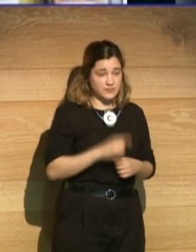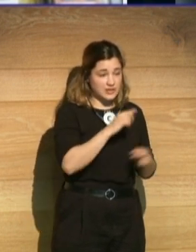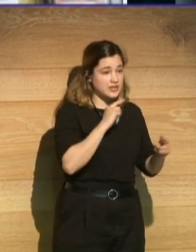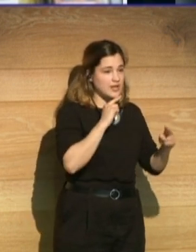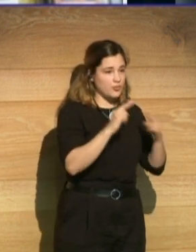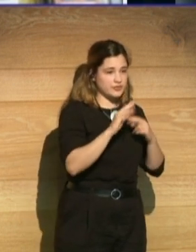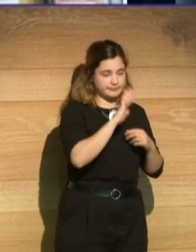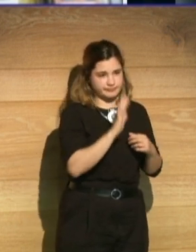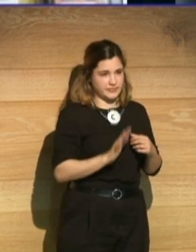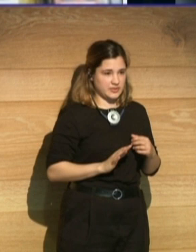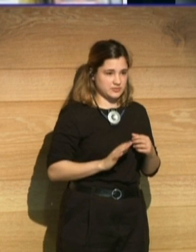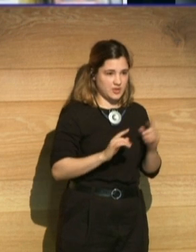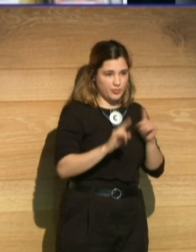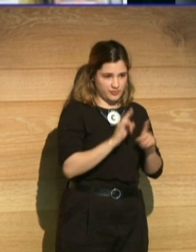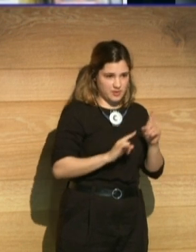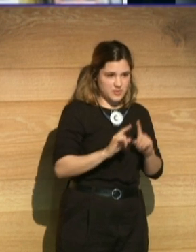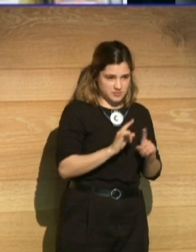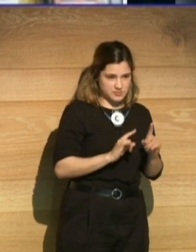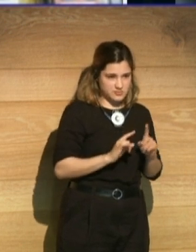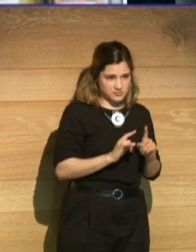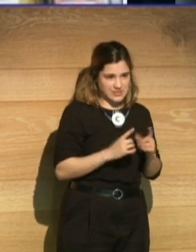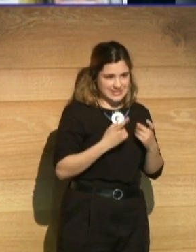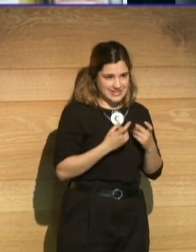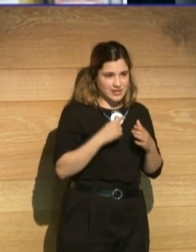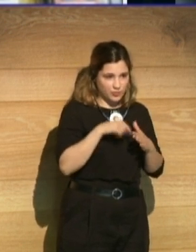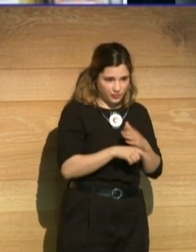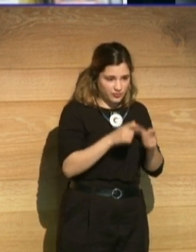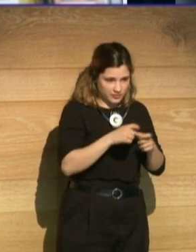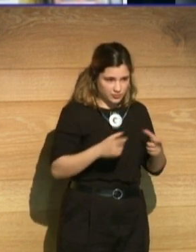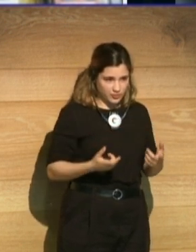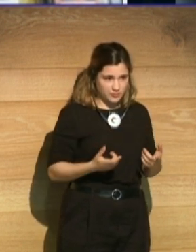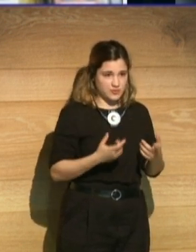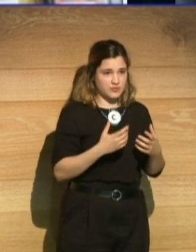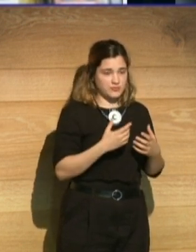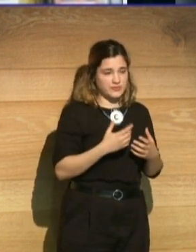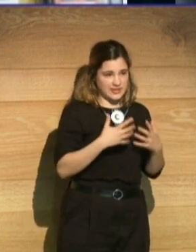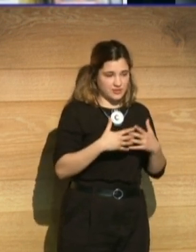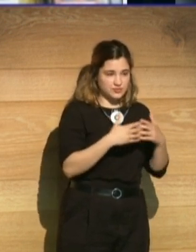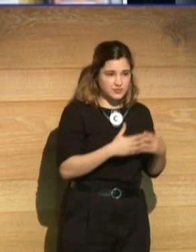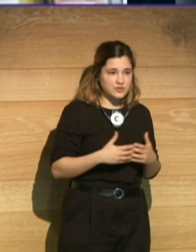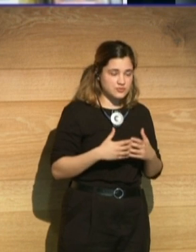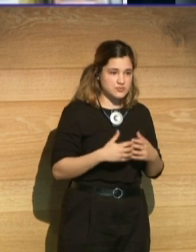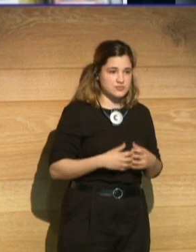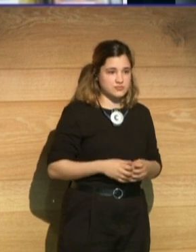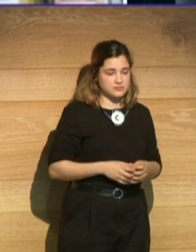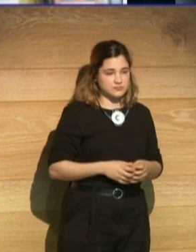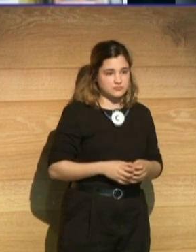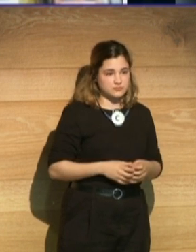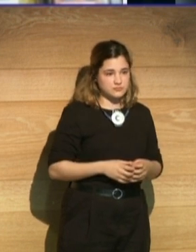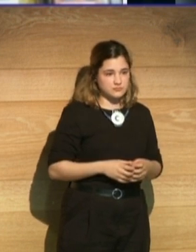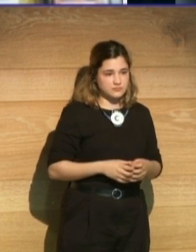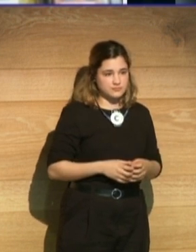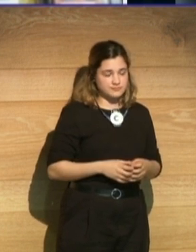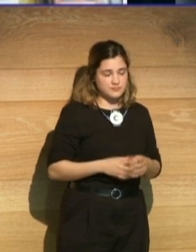ilusoria a unos problemas y necesidades muy profundos del pueblo americano, y es como su comunicación política, su acción